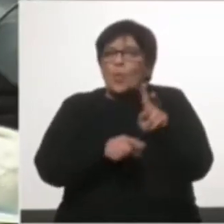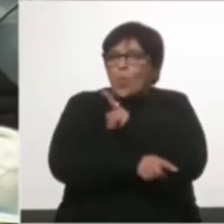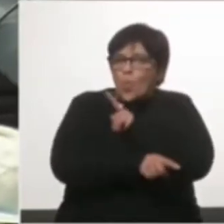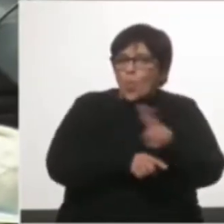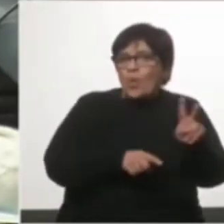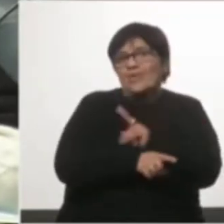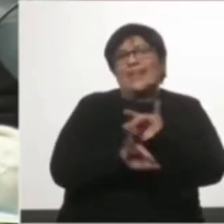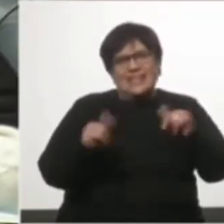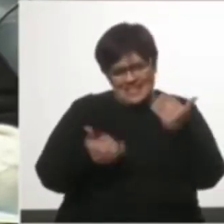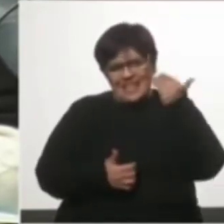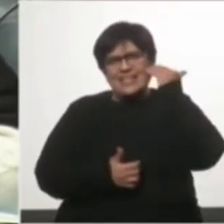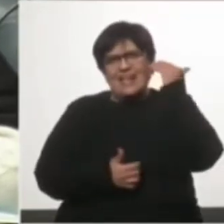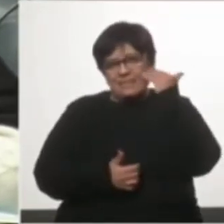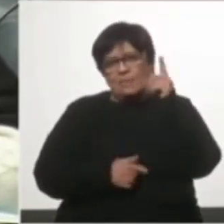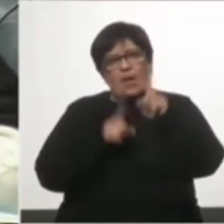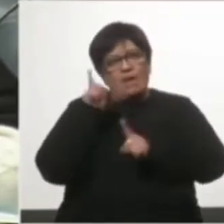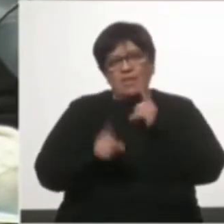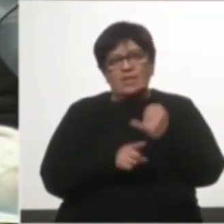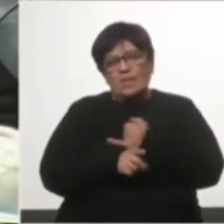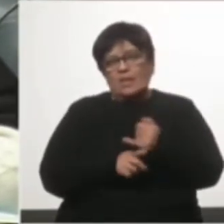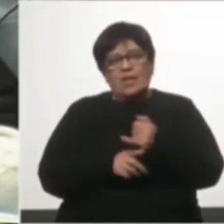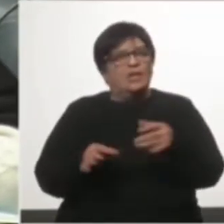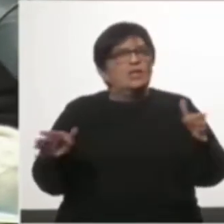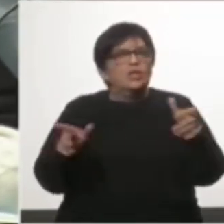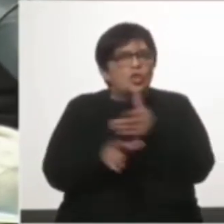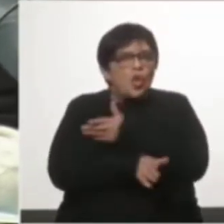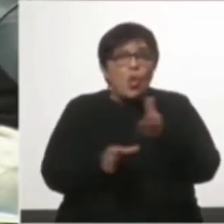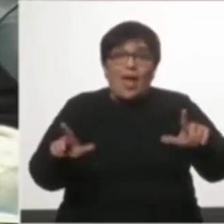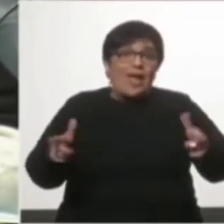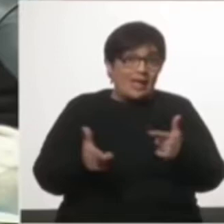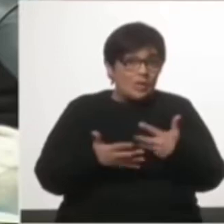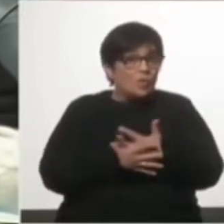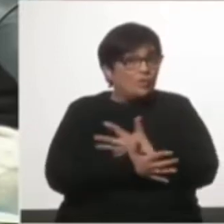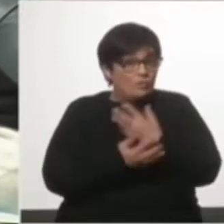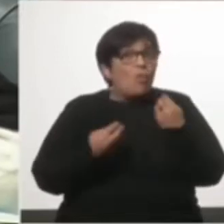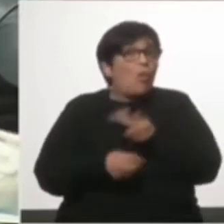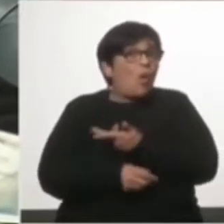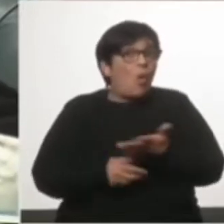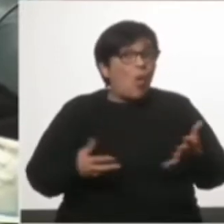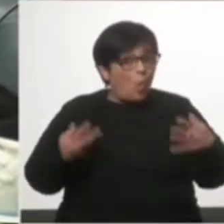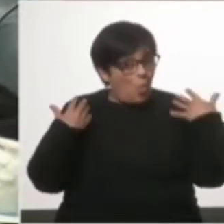ya sabemos que cuando no hay institucionalidad, qué es lo que hay y cuánto sufrimos.